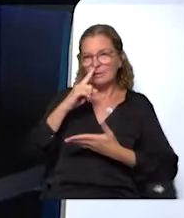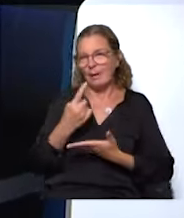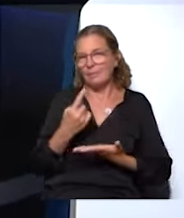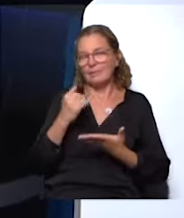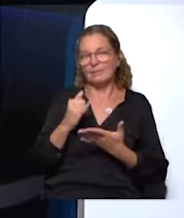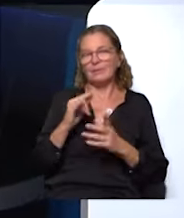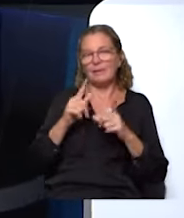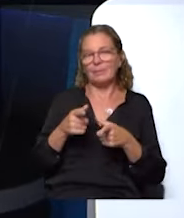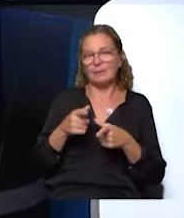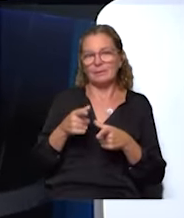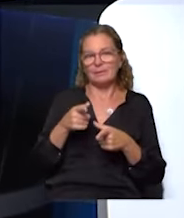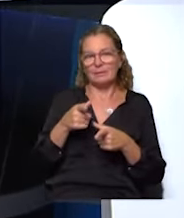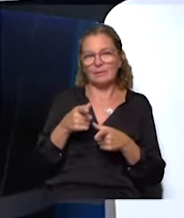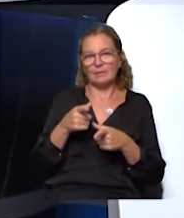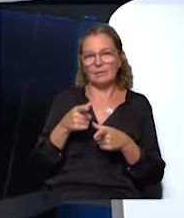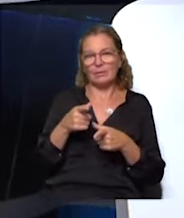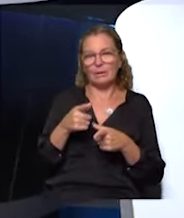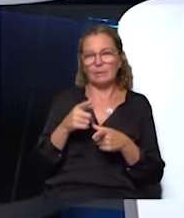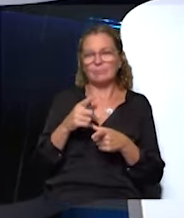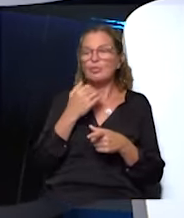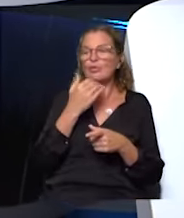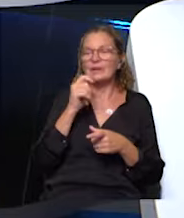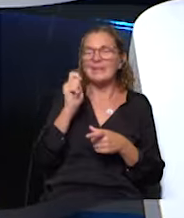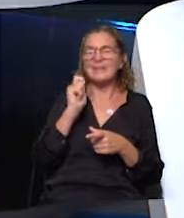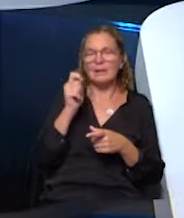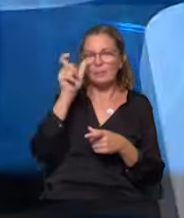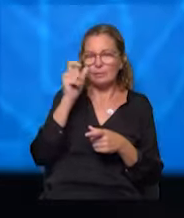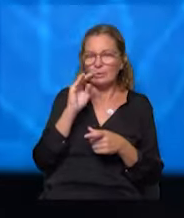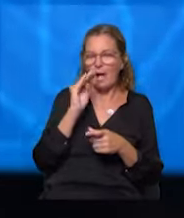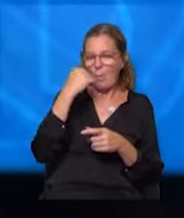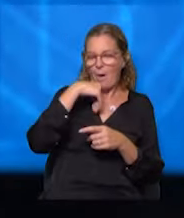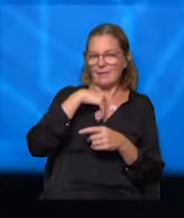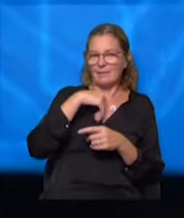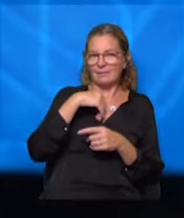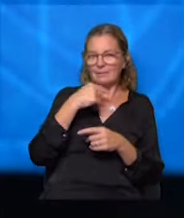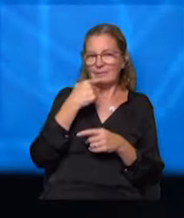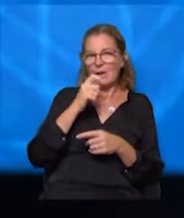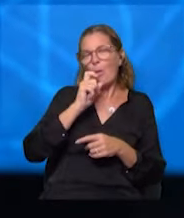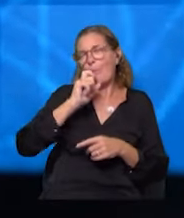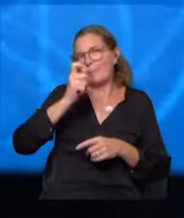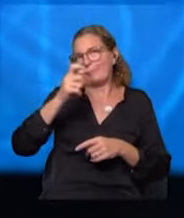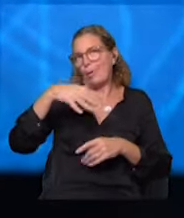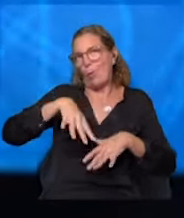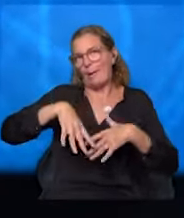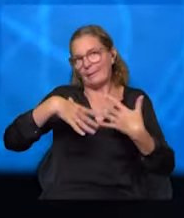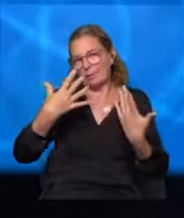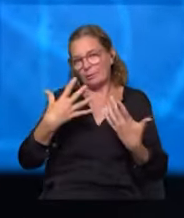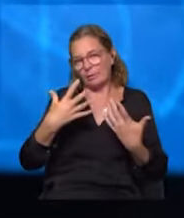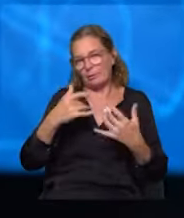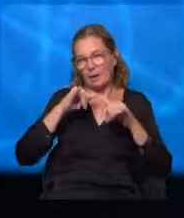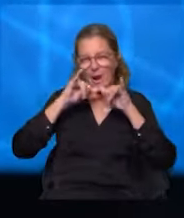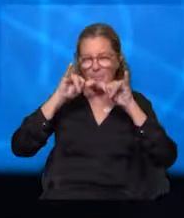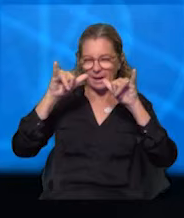también la parte de que desde el anonimato y desde la cobardía del anonimato a veces se dice cualquier cosa o se arman